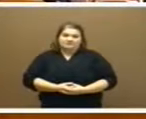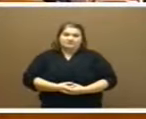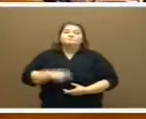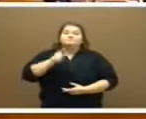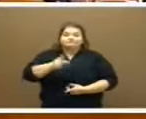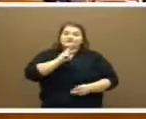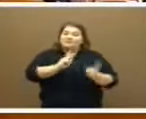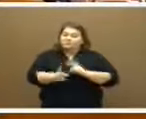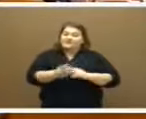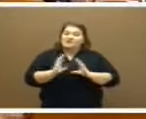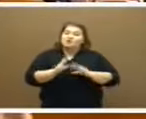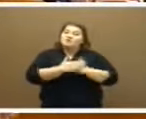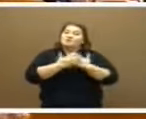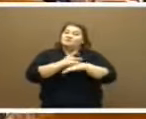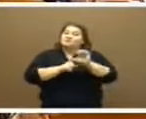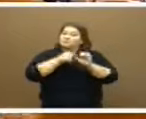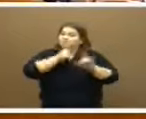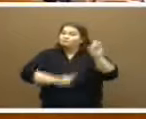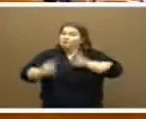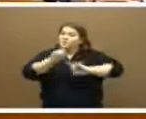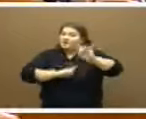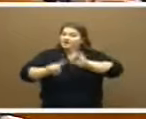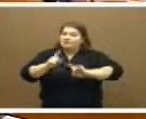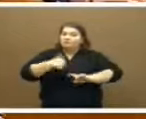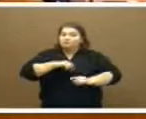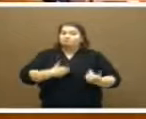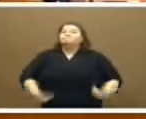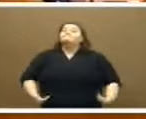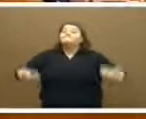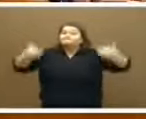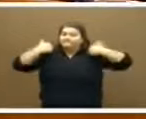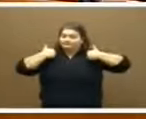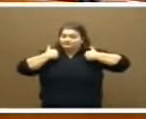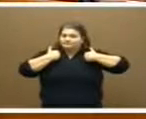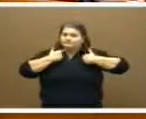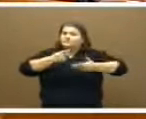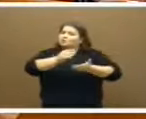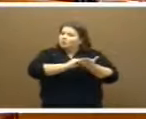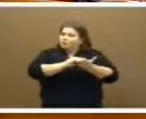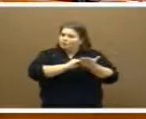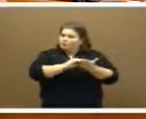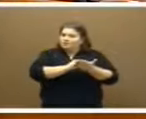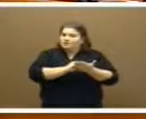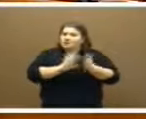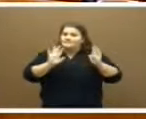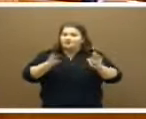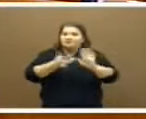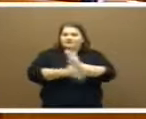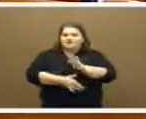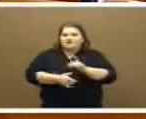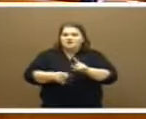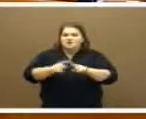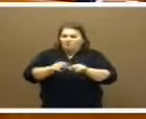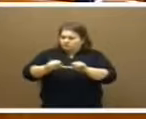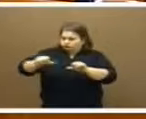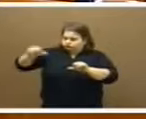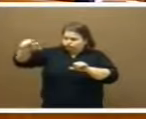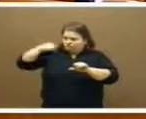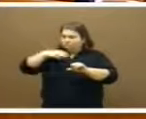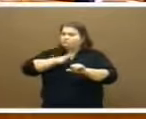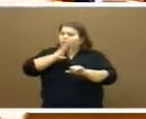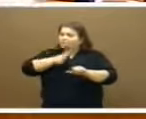Esta es la respuesta del Gobierno de Extremadura a un problema que, sin duda alguna, nos corresponde a nosotros resolverlo, pero que tiene una causa, tiene una etiología